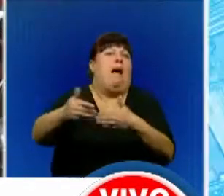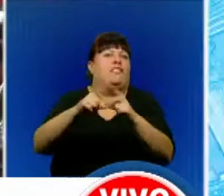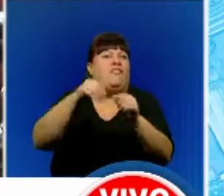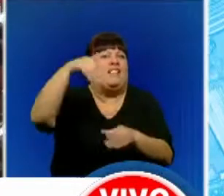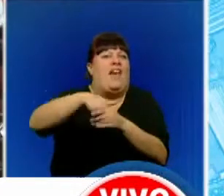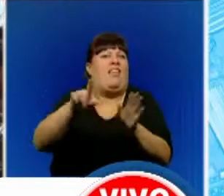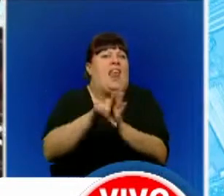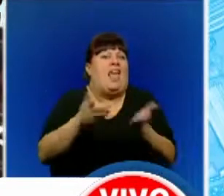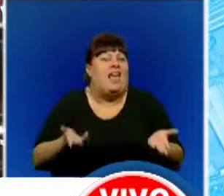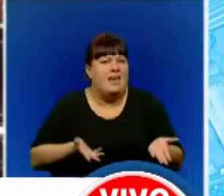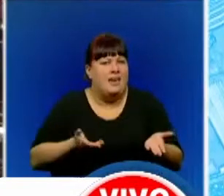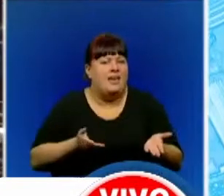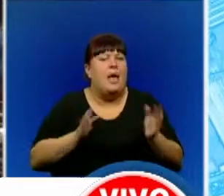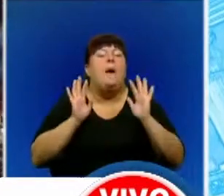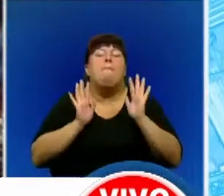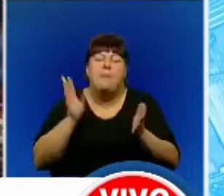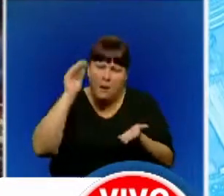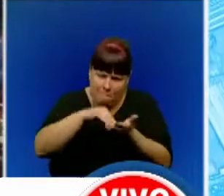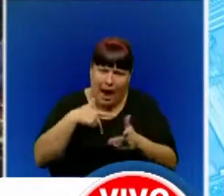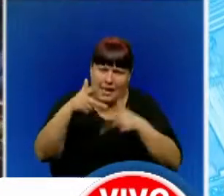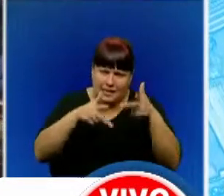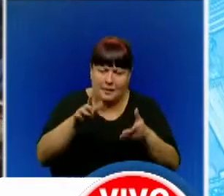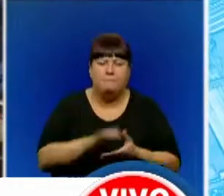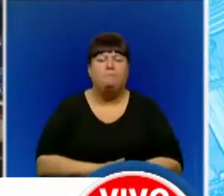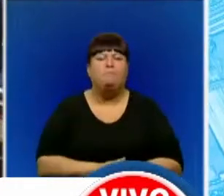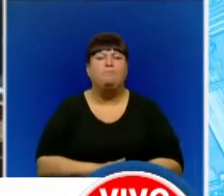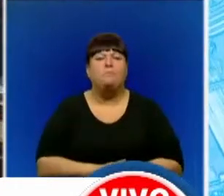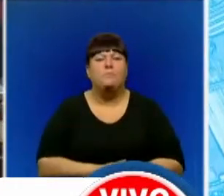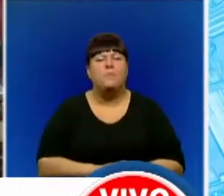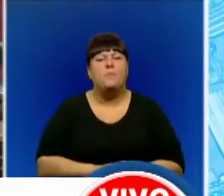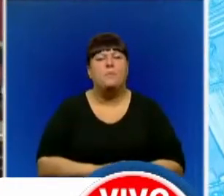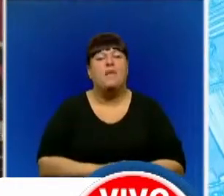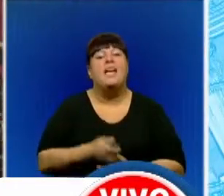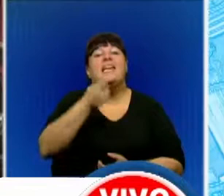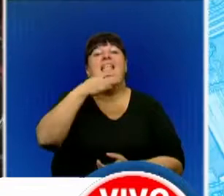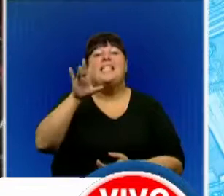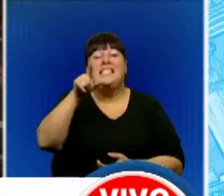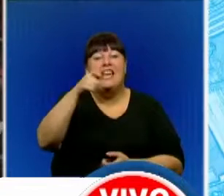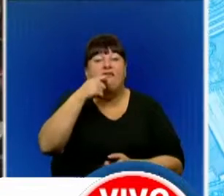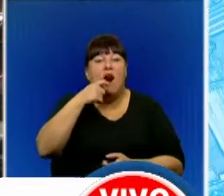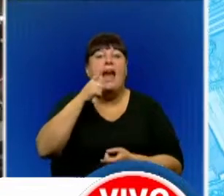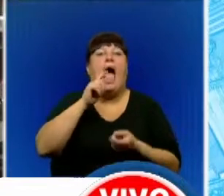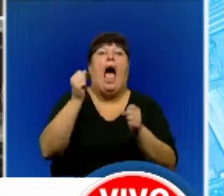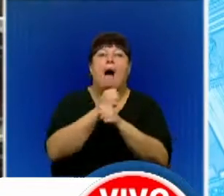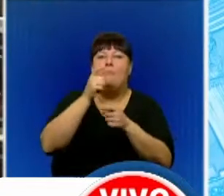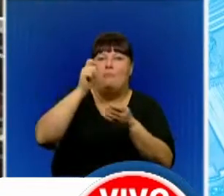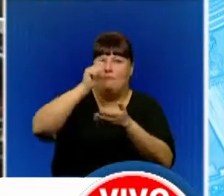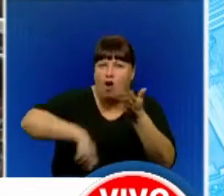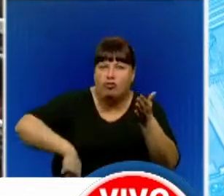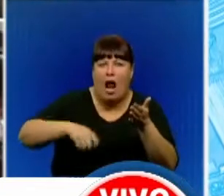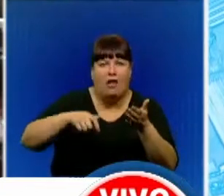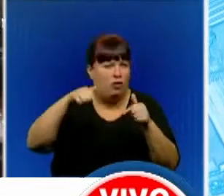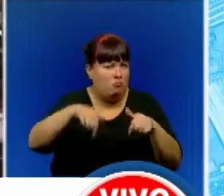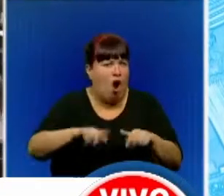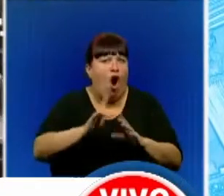ley. Pero le quiero decir más, algo más, señor presidente. Si se hubiesen celebrado los contratos, hoy